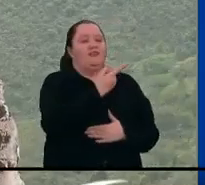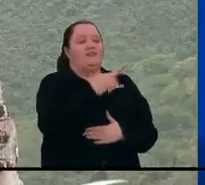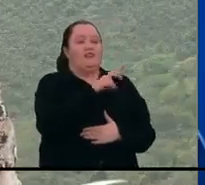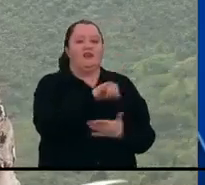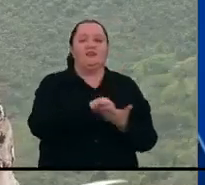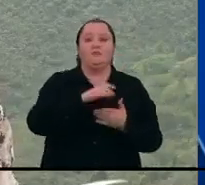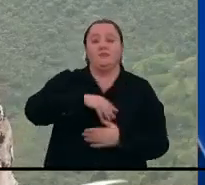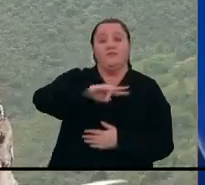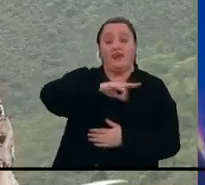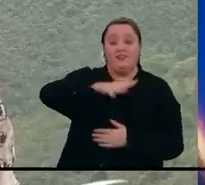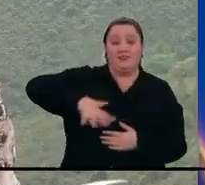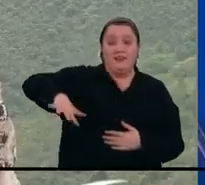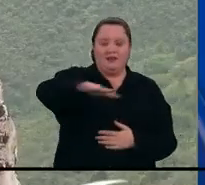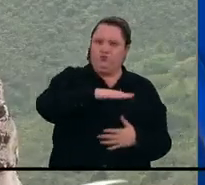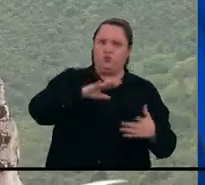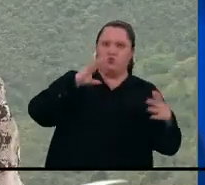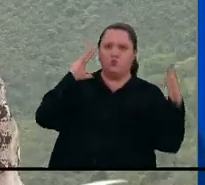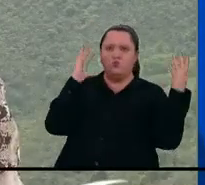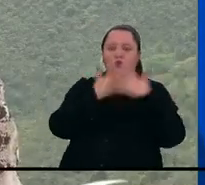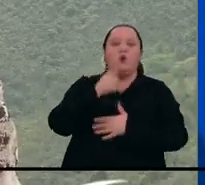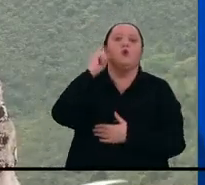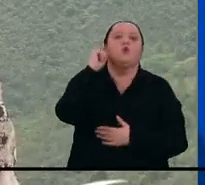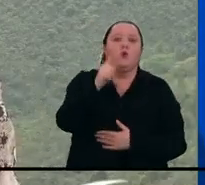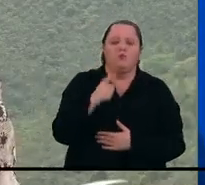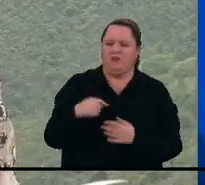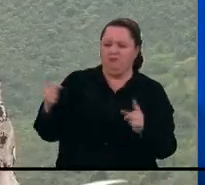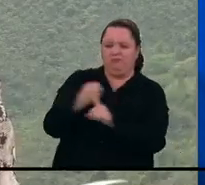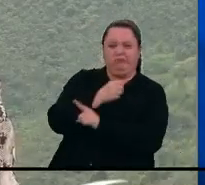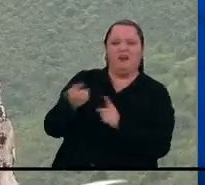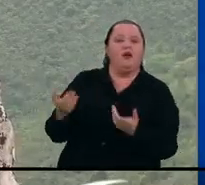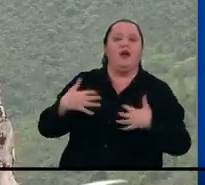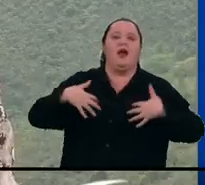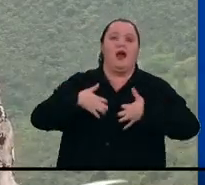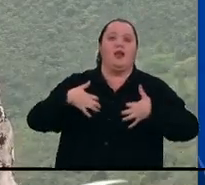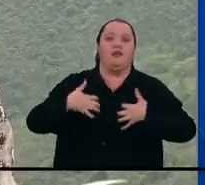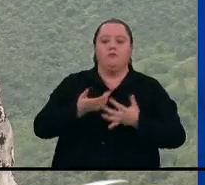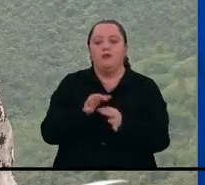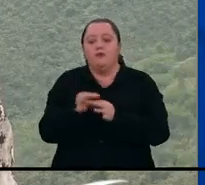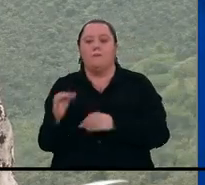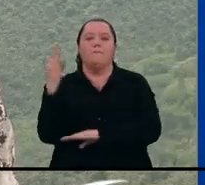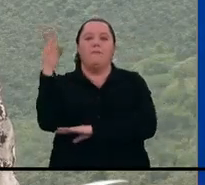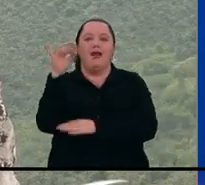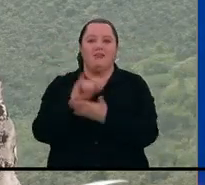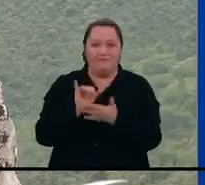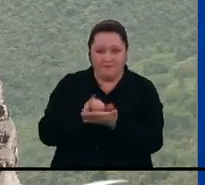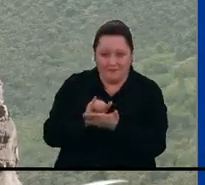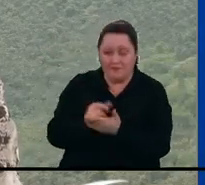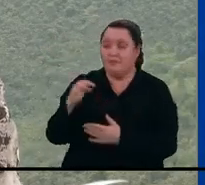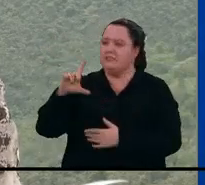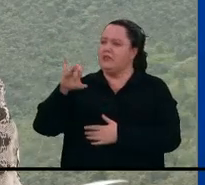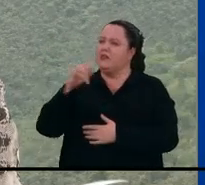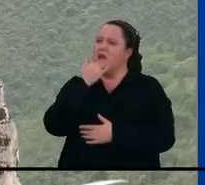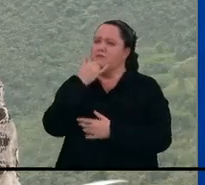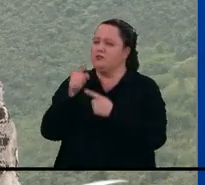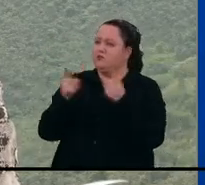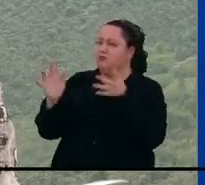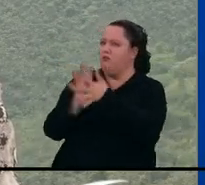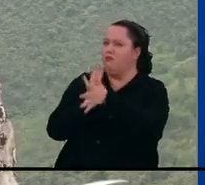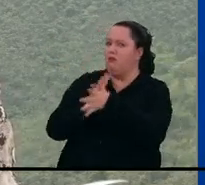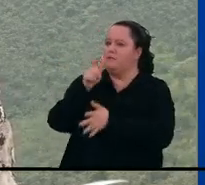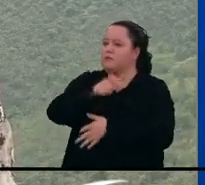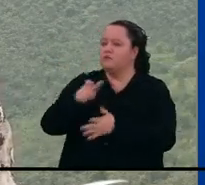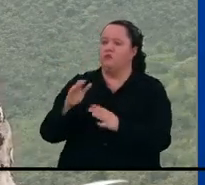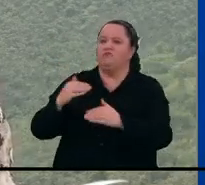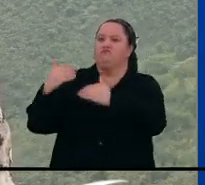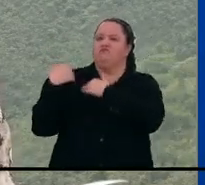en el Valle del cauca hay conmoción por una berrante caso de maltrato animal en el municipio de Palmira Cindy Rodríguez qué fue lo que pasó y Qué se sabe